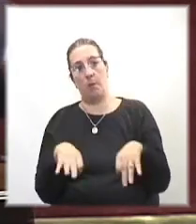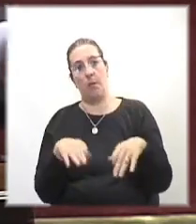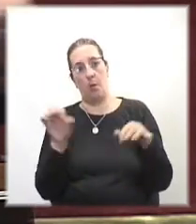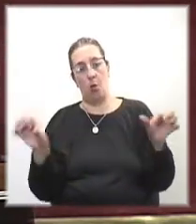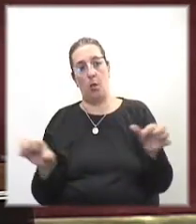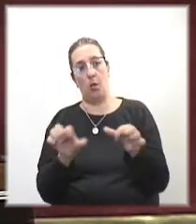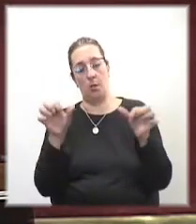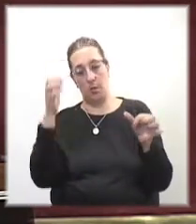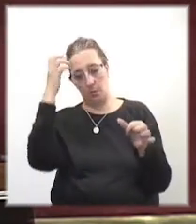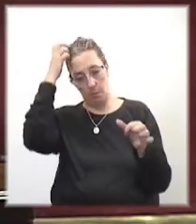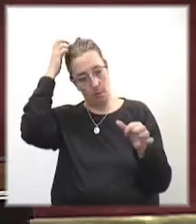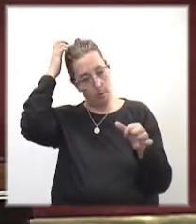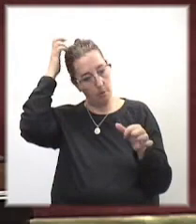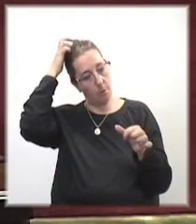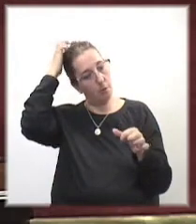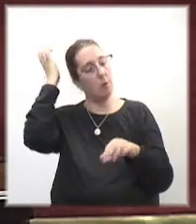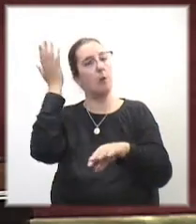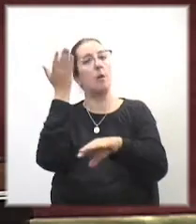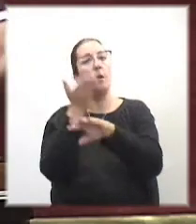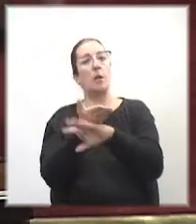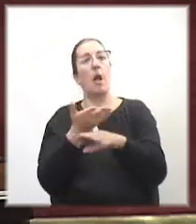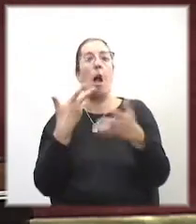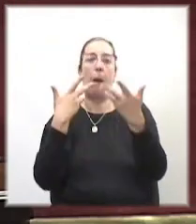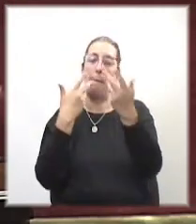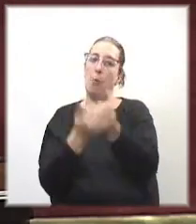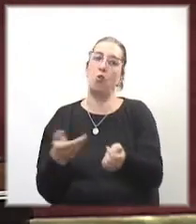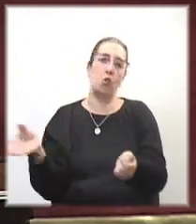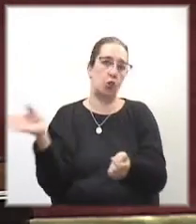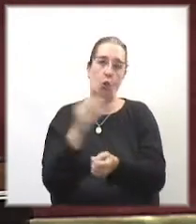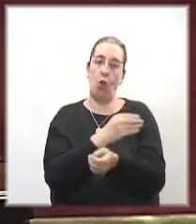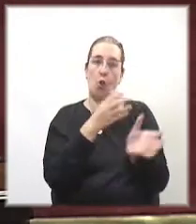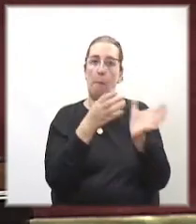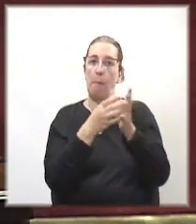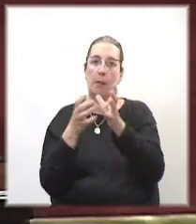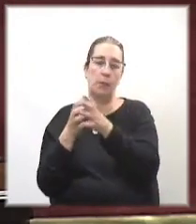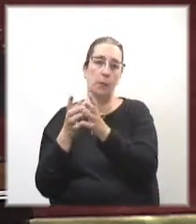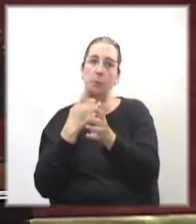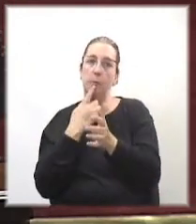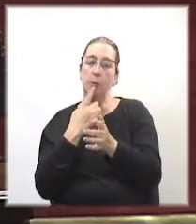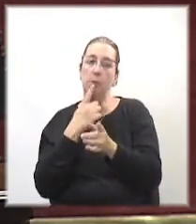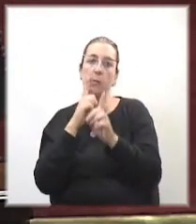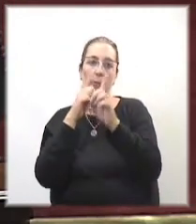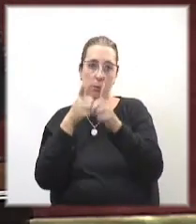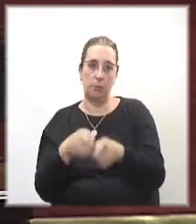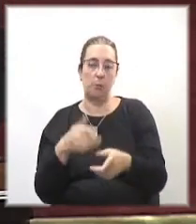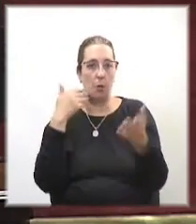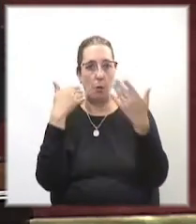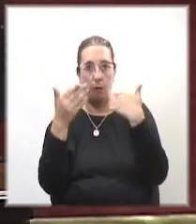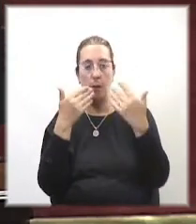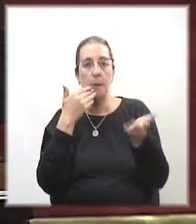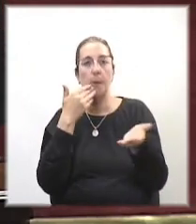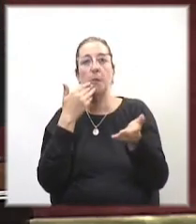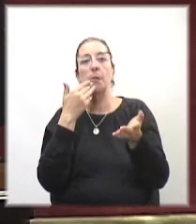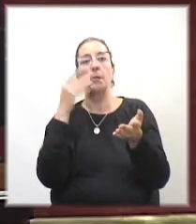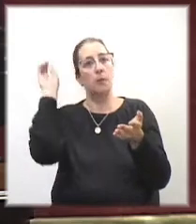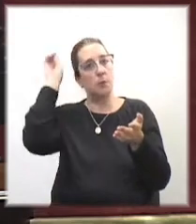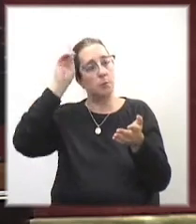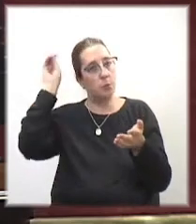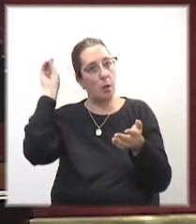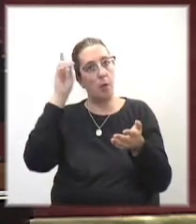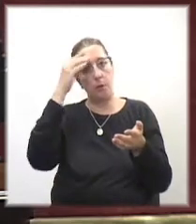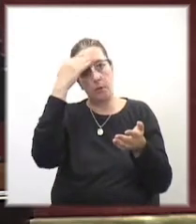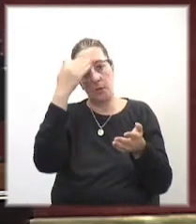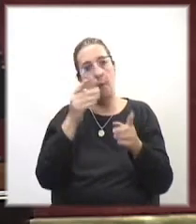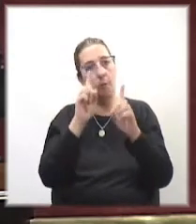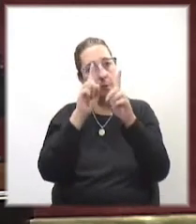fue solicitar el apoyo de todos los partidos políticos, inclusive lo hablamos personalmente con el diputado Sebastián Valdomir y con el Frente Amplio, de que venga